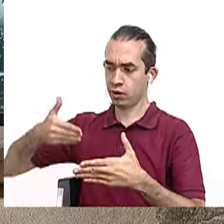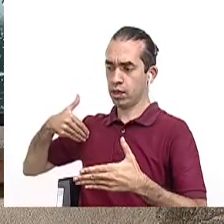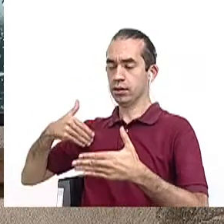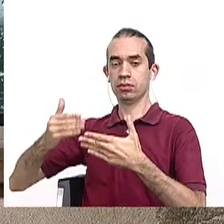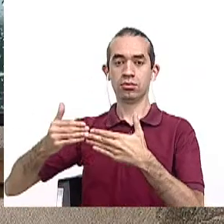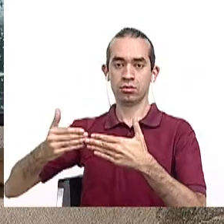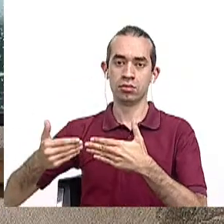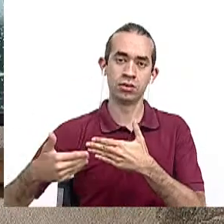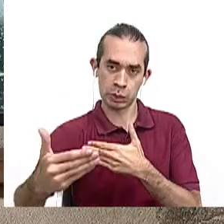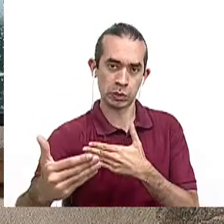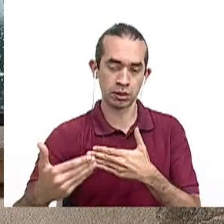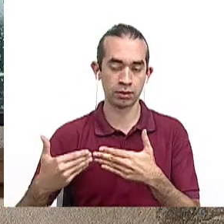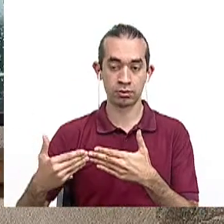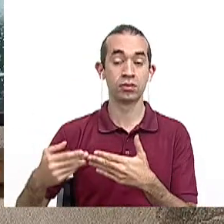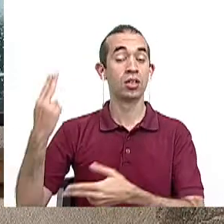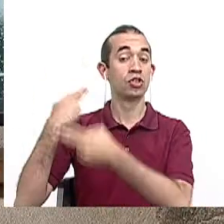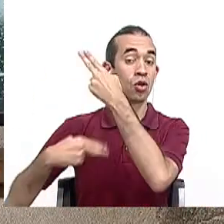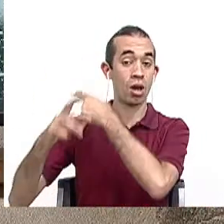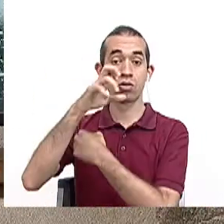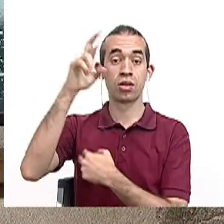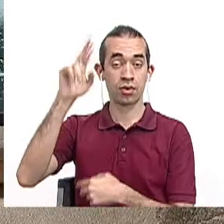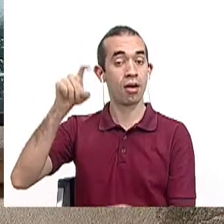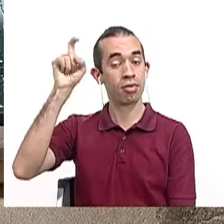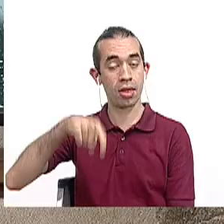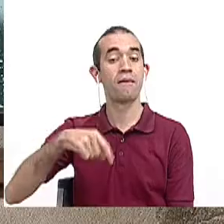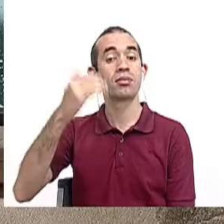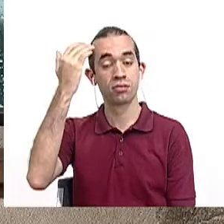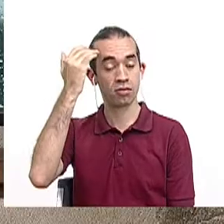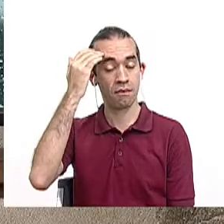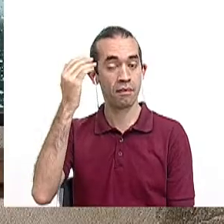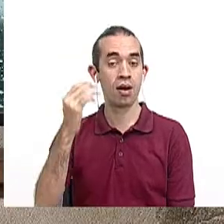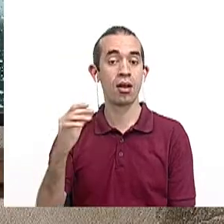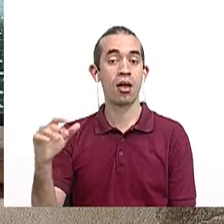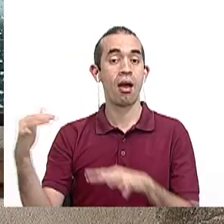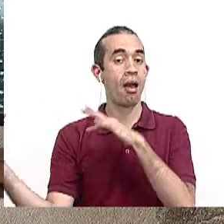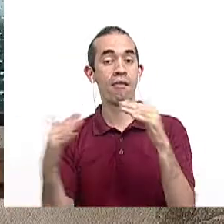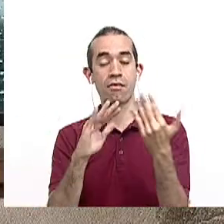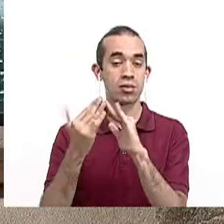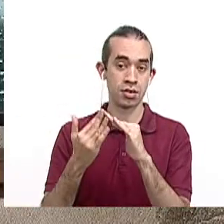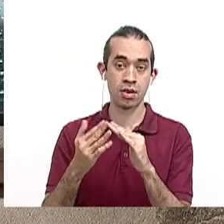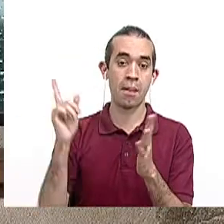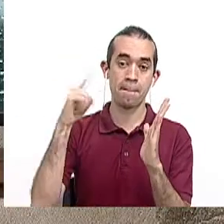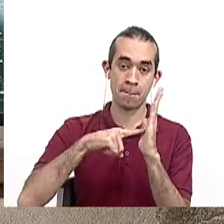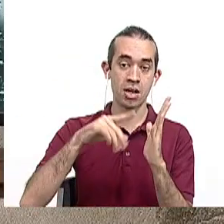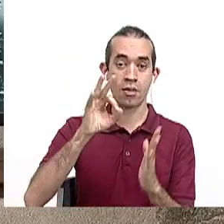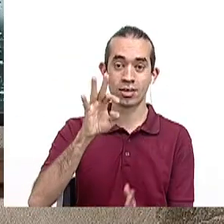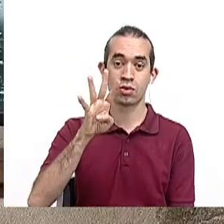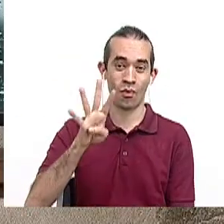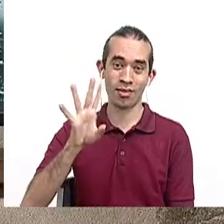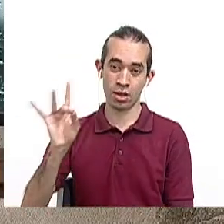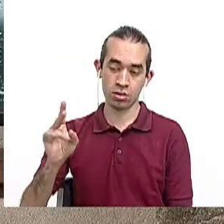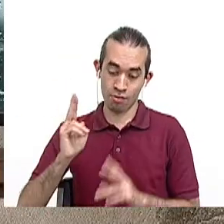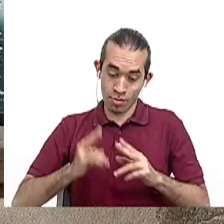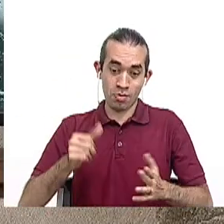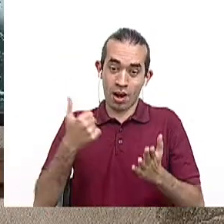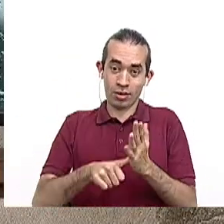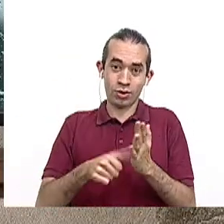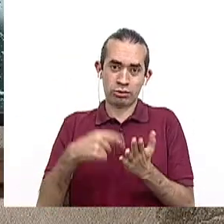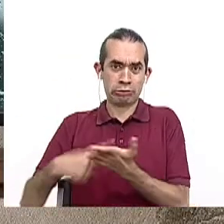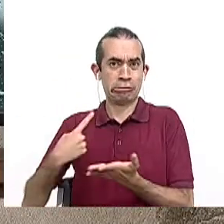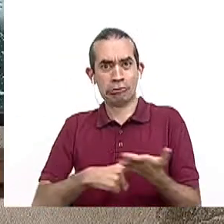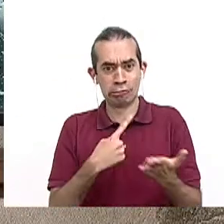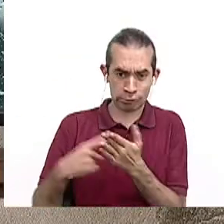historia de Costa Rica sin la Guerra Civil del 48 y sin esta elección tan polémica. Vamos a observar